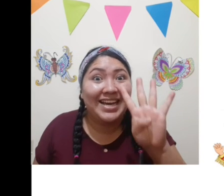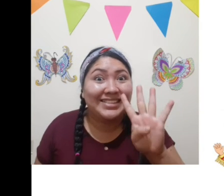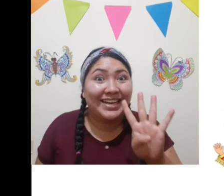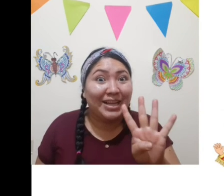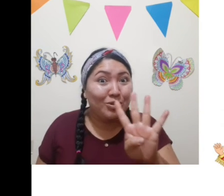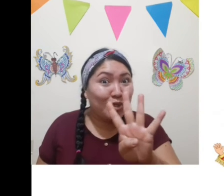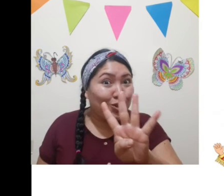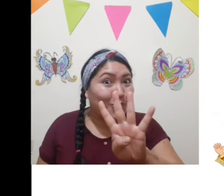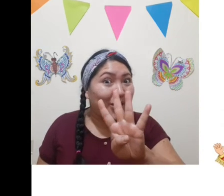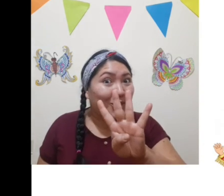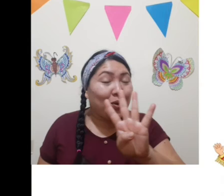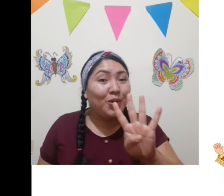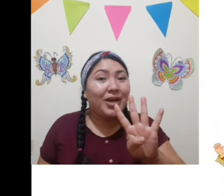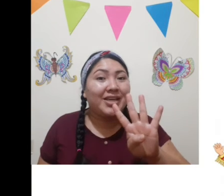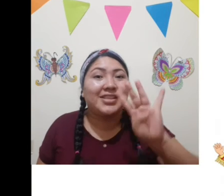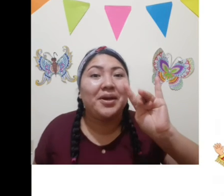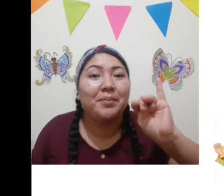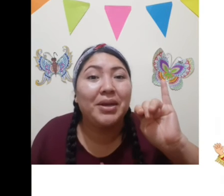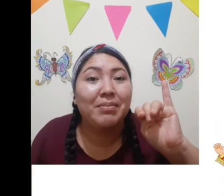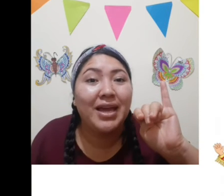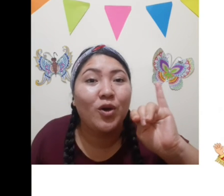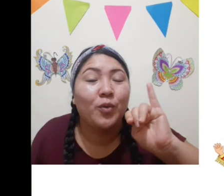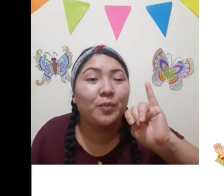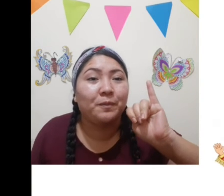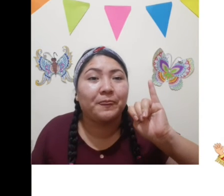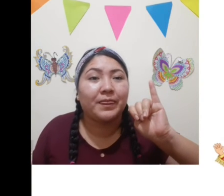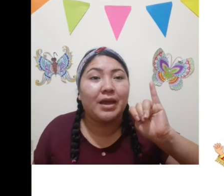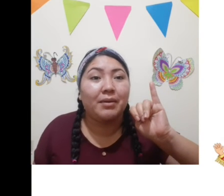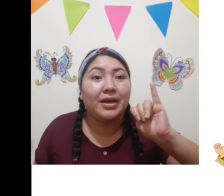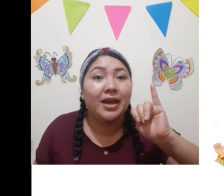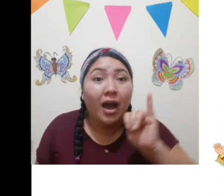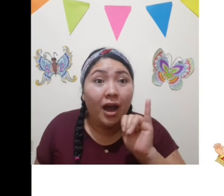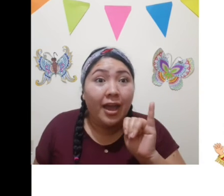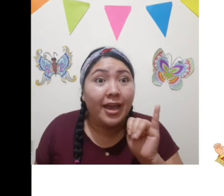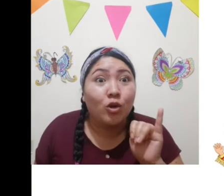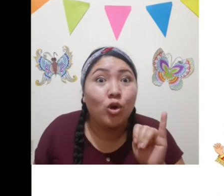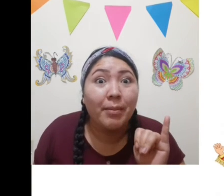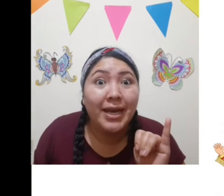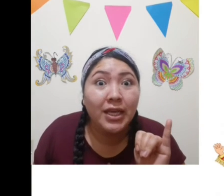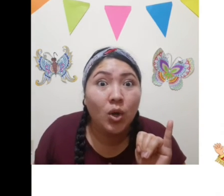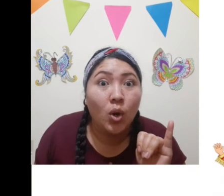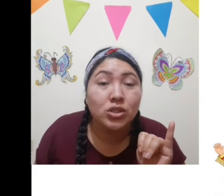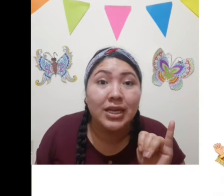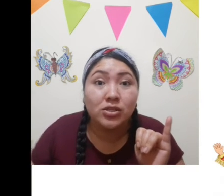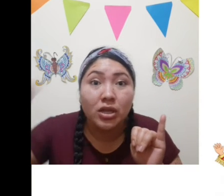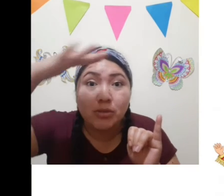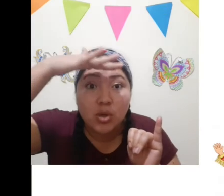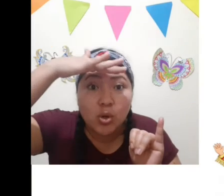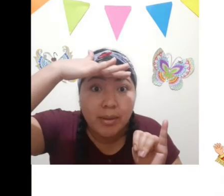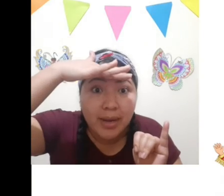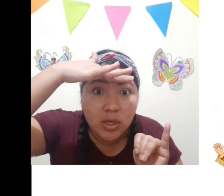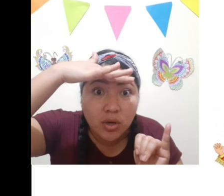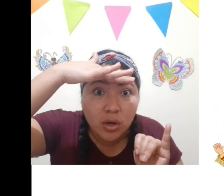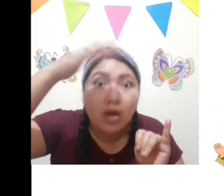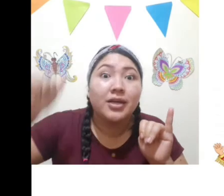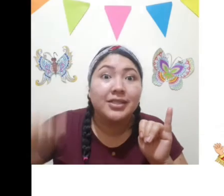si acertamos en los cuatro colores primero y el color amarillo seleccionamos el